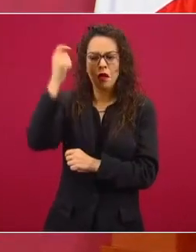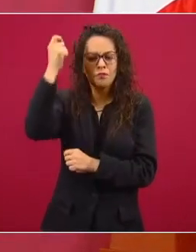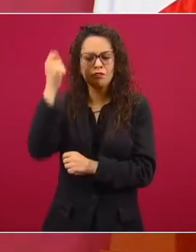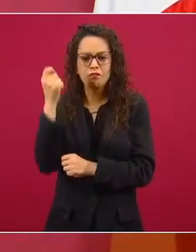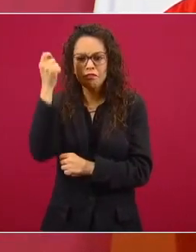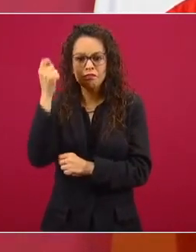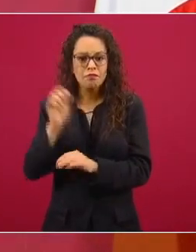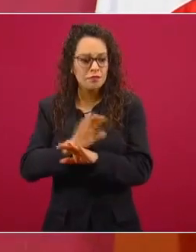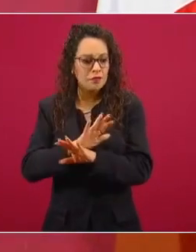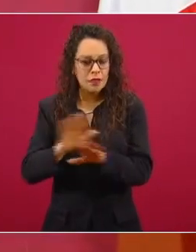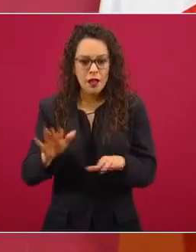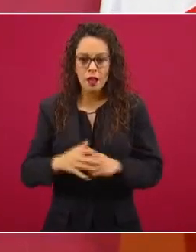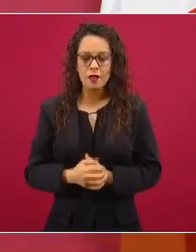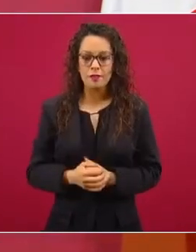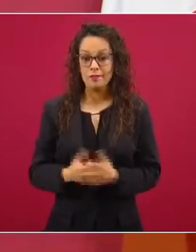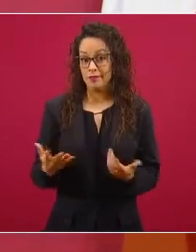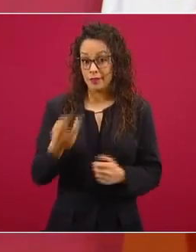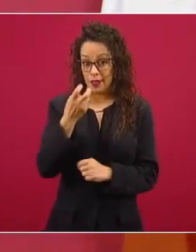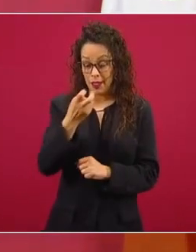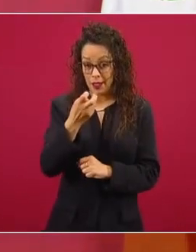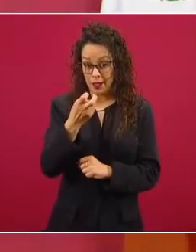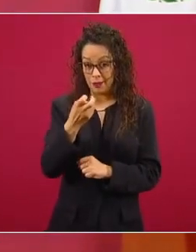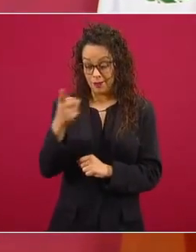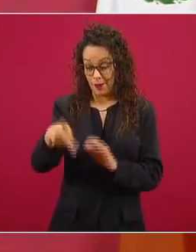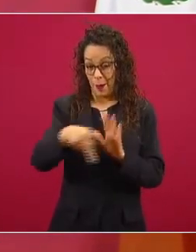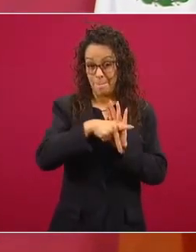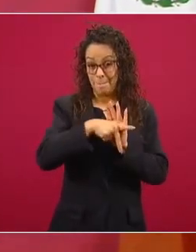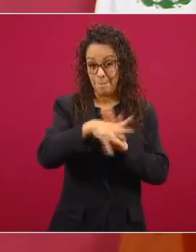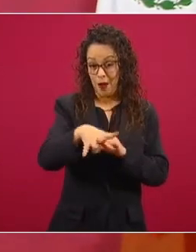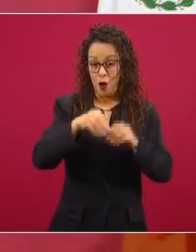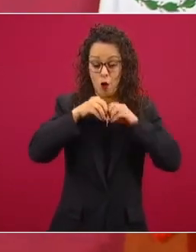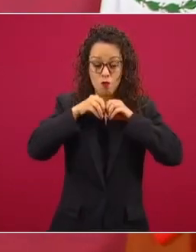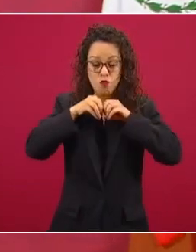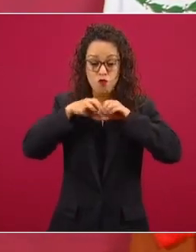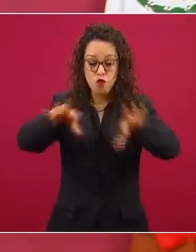Entonces, este periódico, este boletín